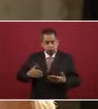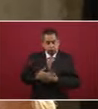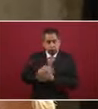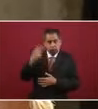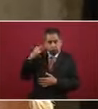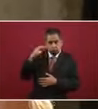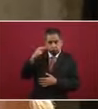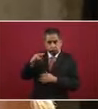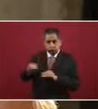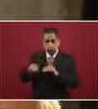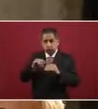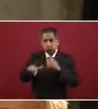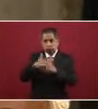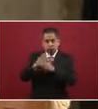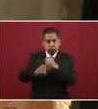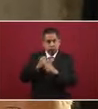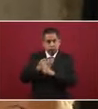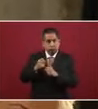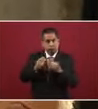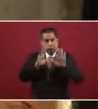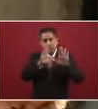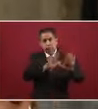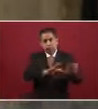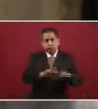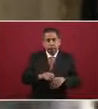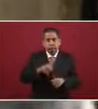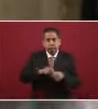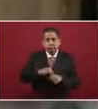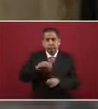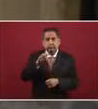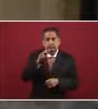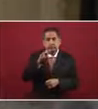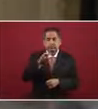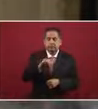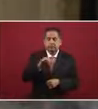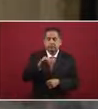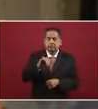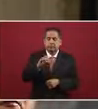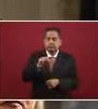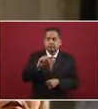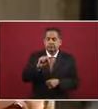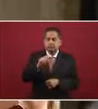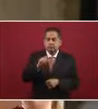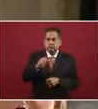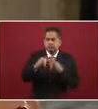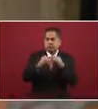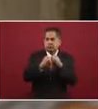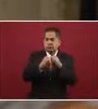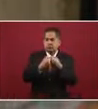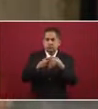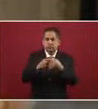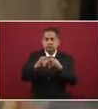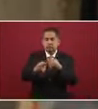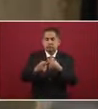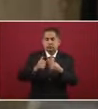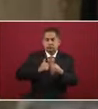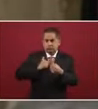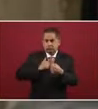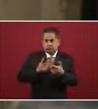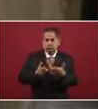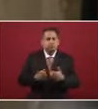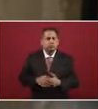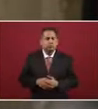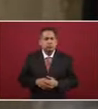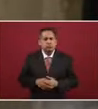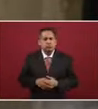pero ya tengo 12 años viviendo en Minneapolis, Minnesota, que es la frontera casi con Canadá.